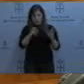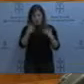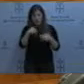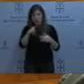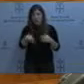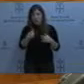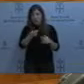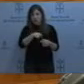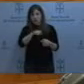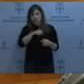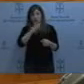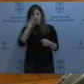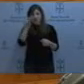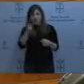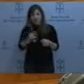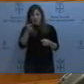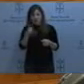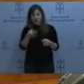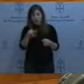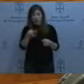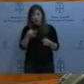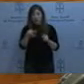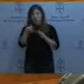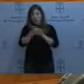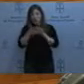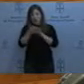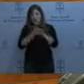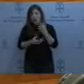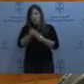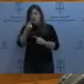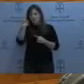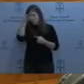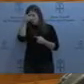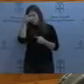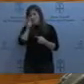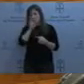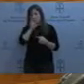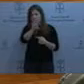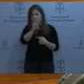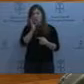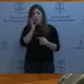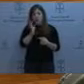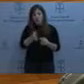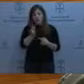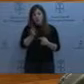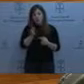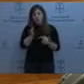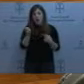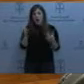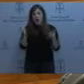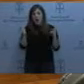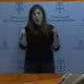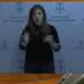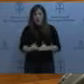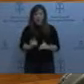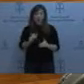en España, es verdad que se habla, pues algunos tienen el concepto de región, a ese cada día va a menos, tengo la sensación, otros